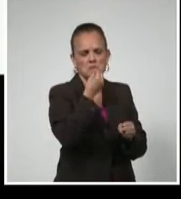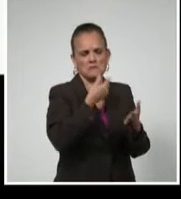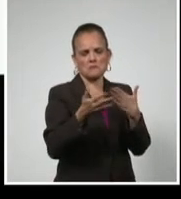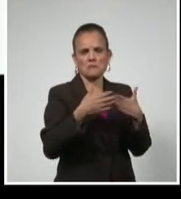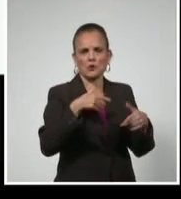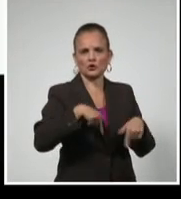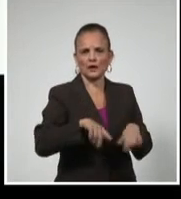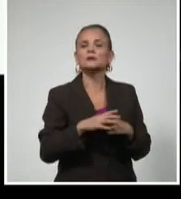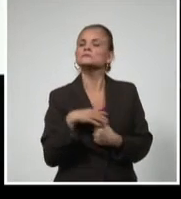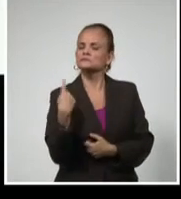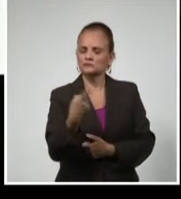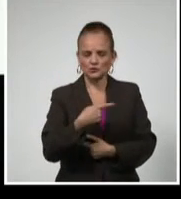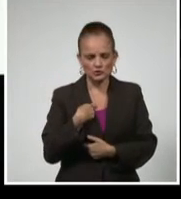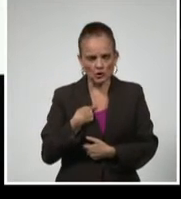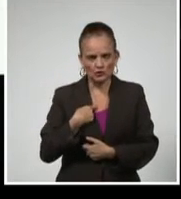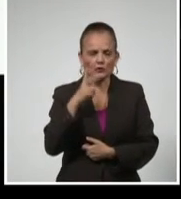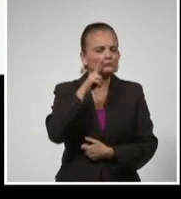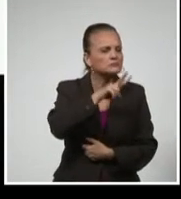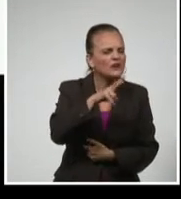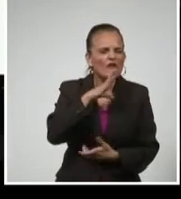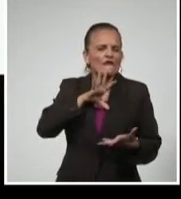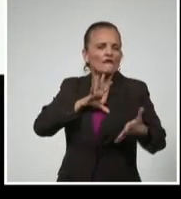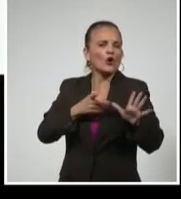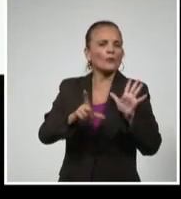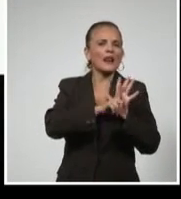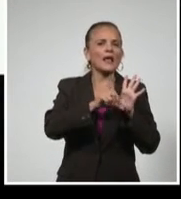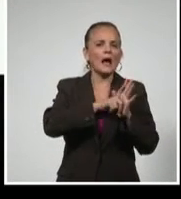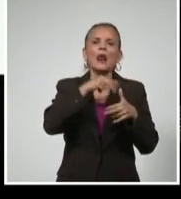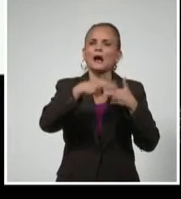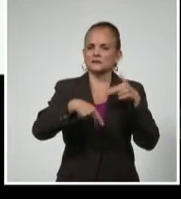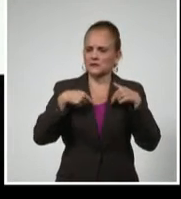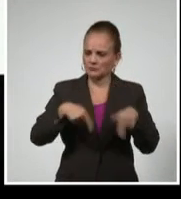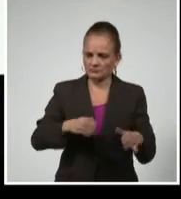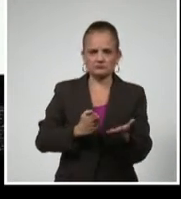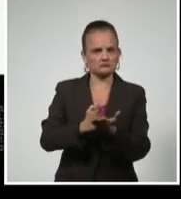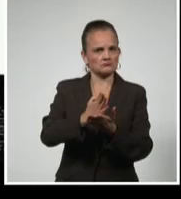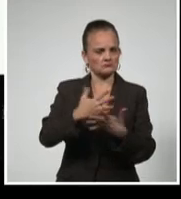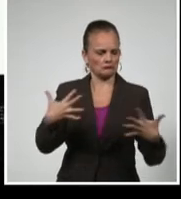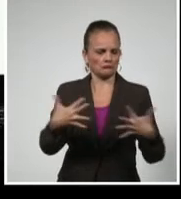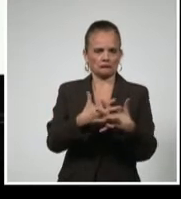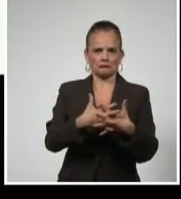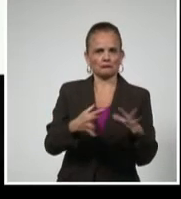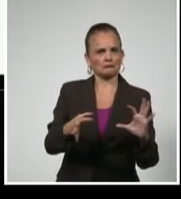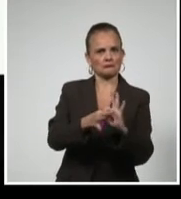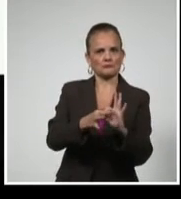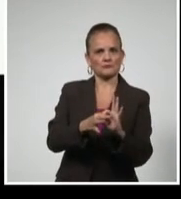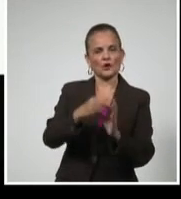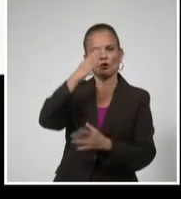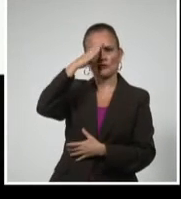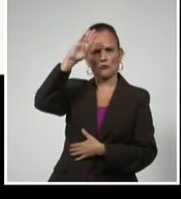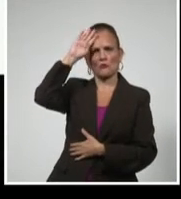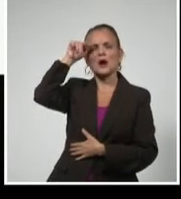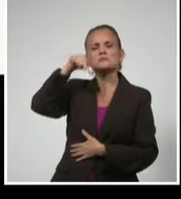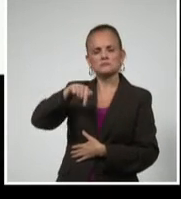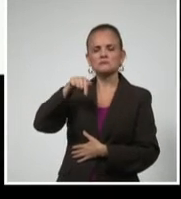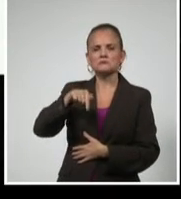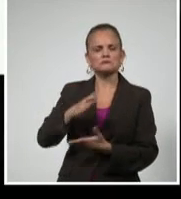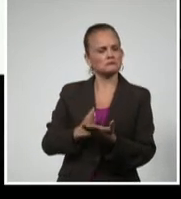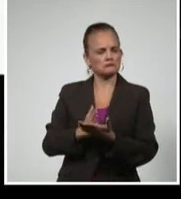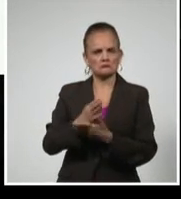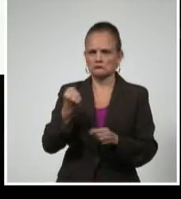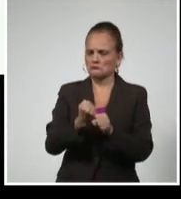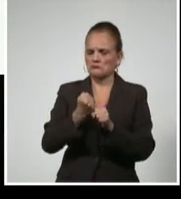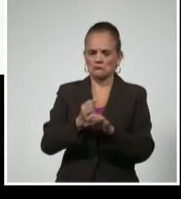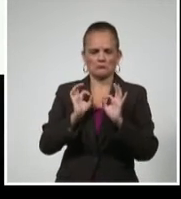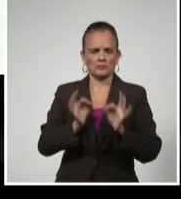Buscaremos la forma legal, insisto, con lo cual nos podemos sentir un poco más protegidos, pero seguiremos trabajando exactamente